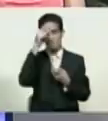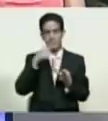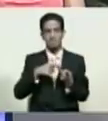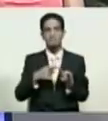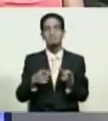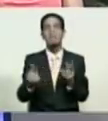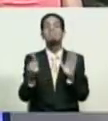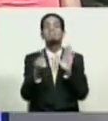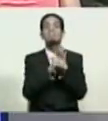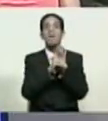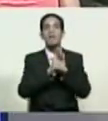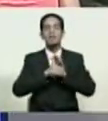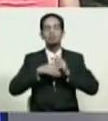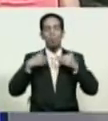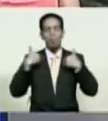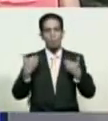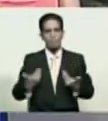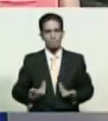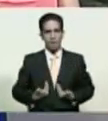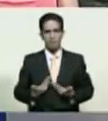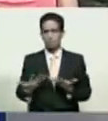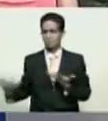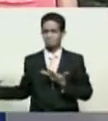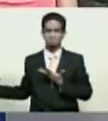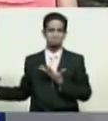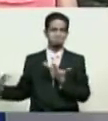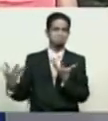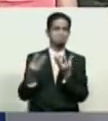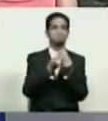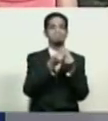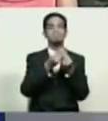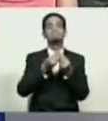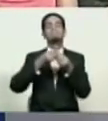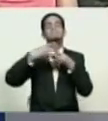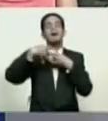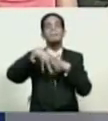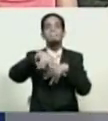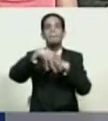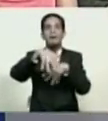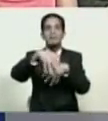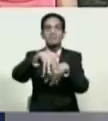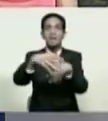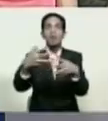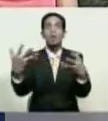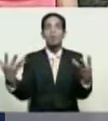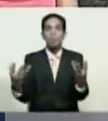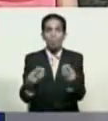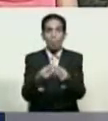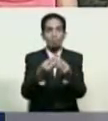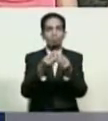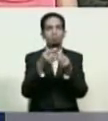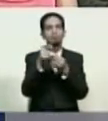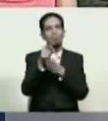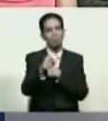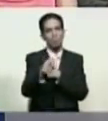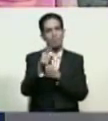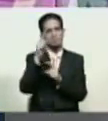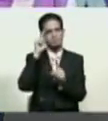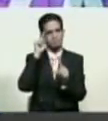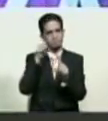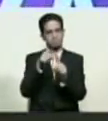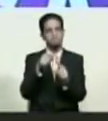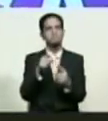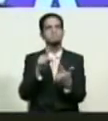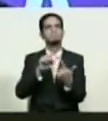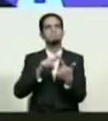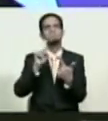derechos humanos, todos juntos, todas juntas, para marchar juntos y consolidar esta línea de acción. También la línea